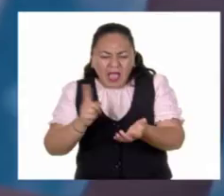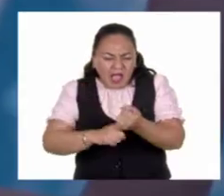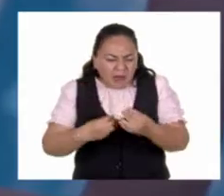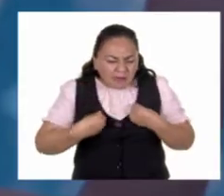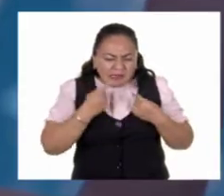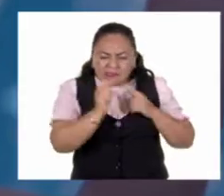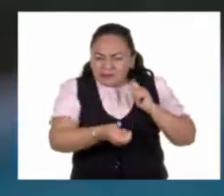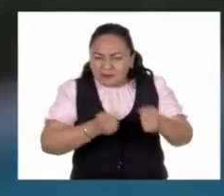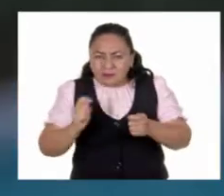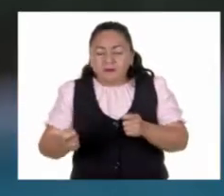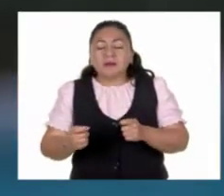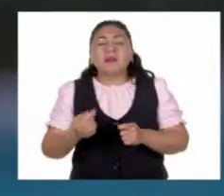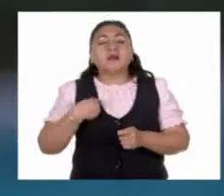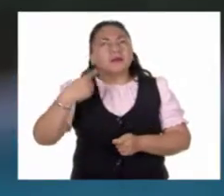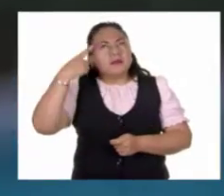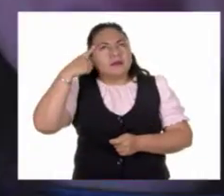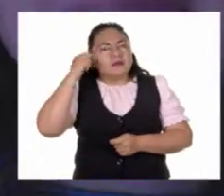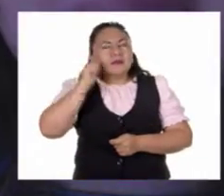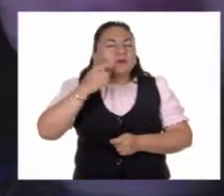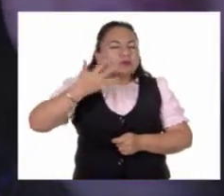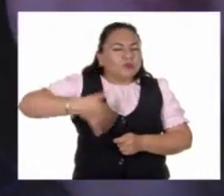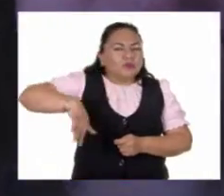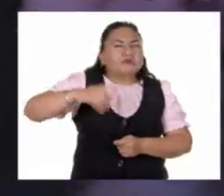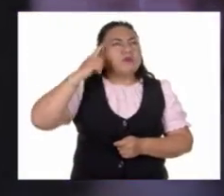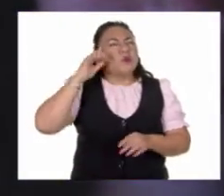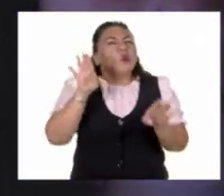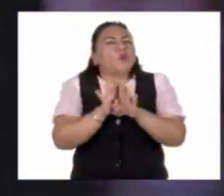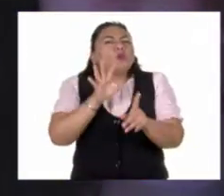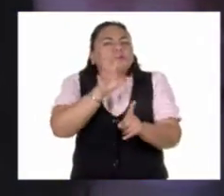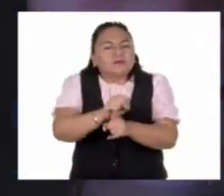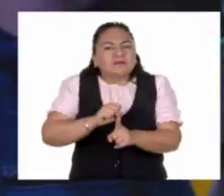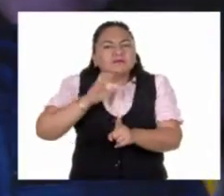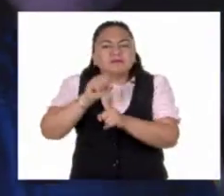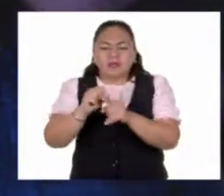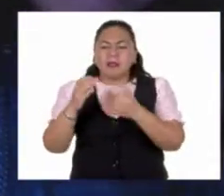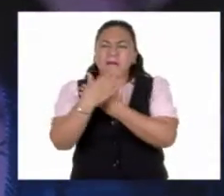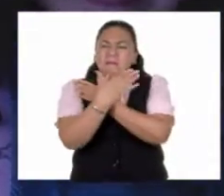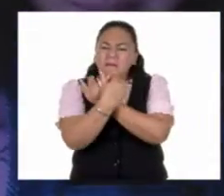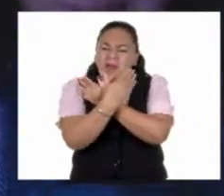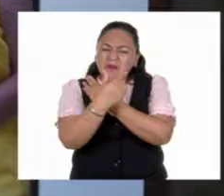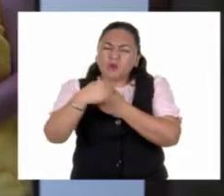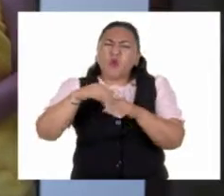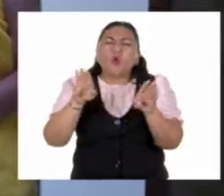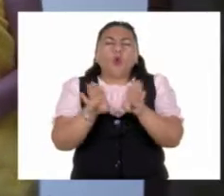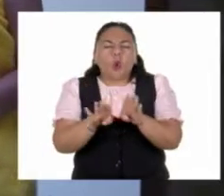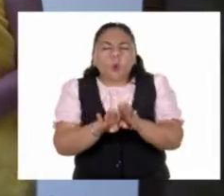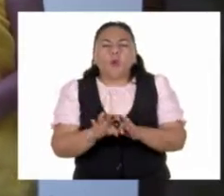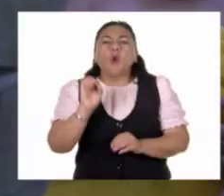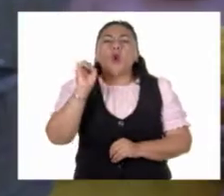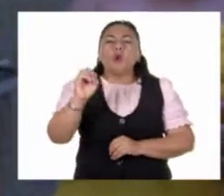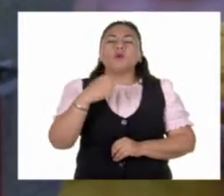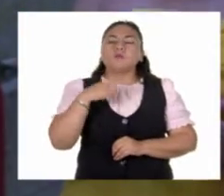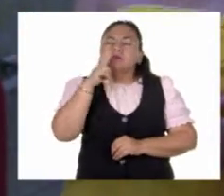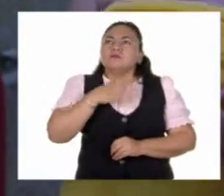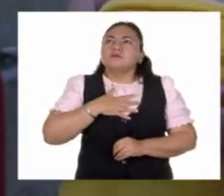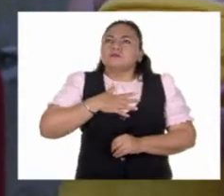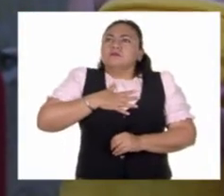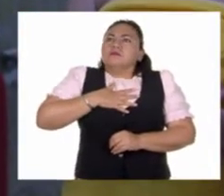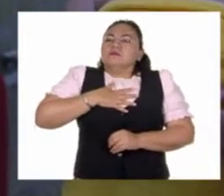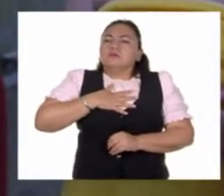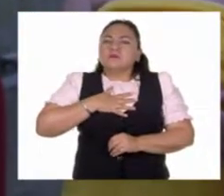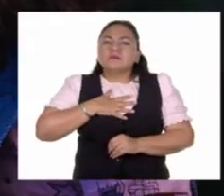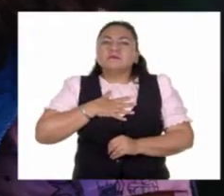habitan. Mi mente siempre buscaba entender cómo funcionaban las alas de una mariposa o cómo hacía mi cuerpo para poder